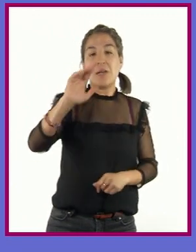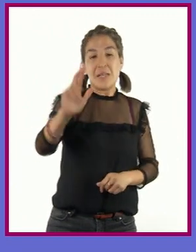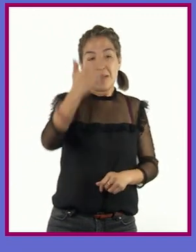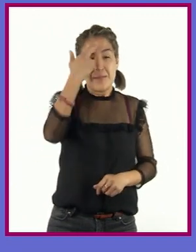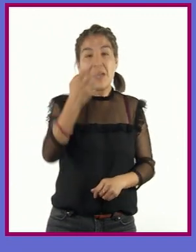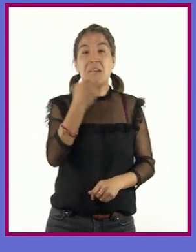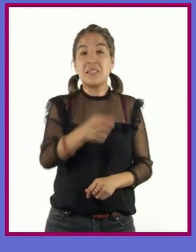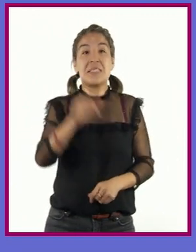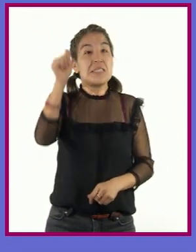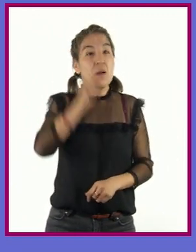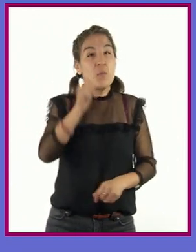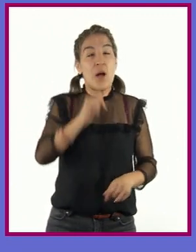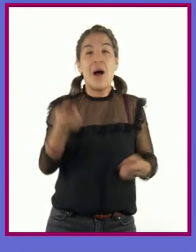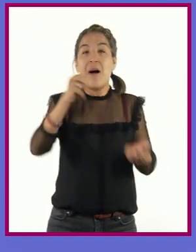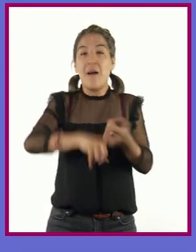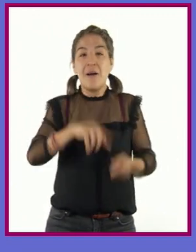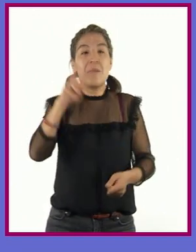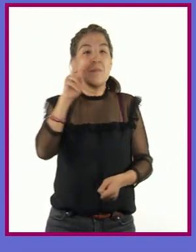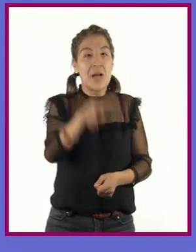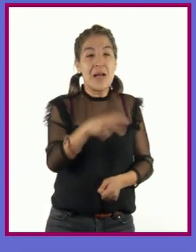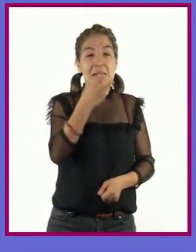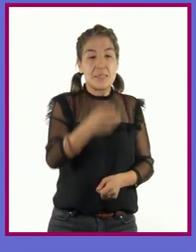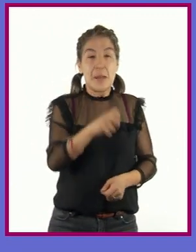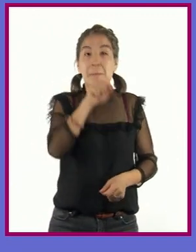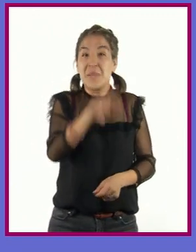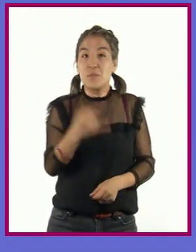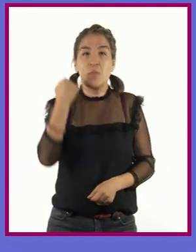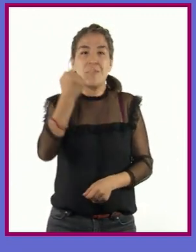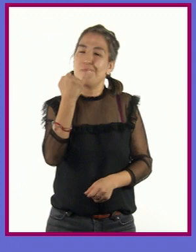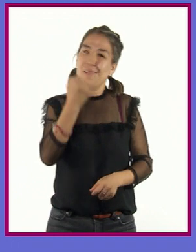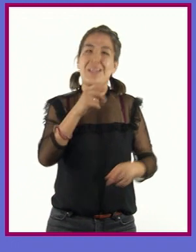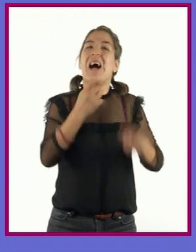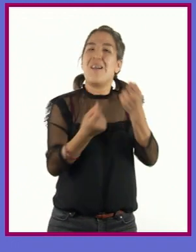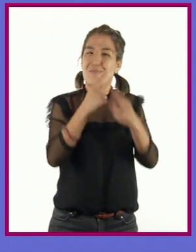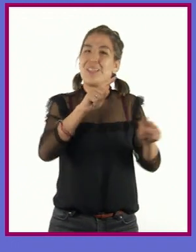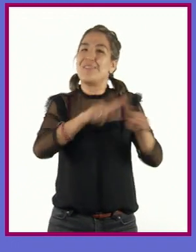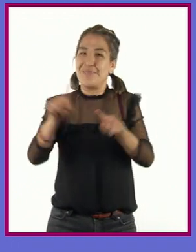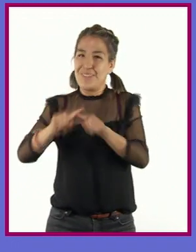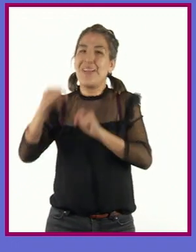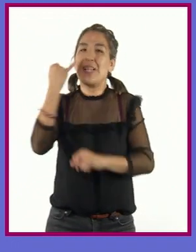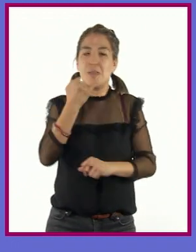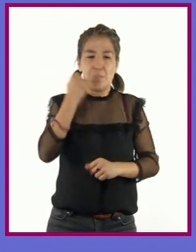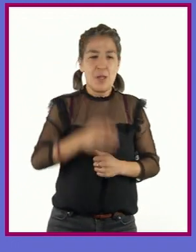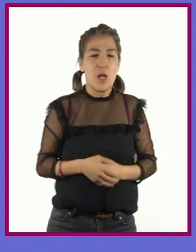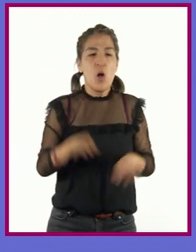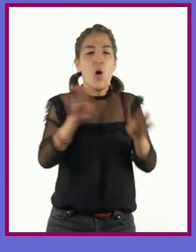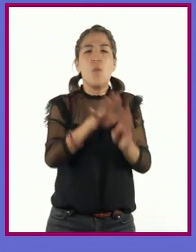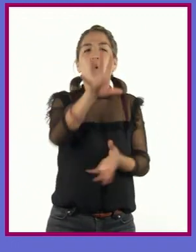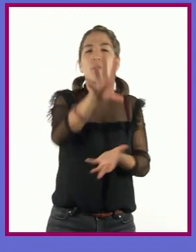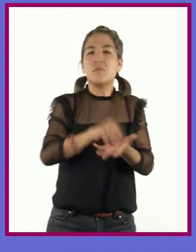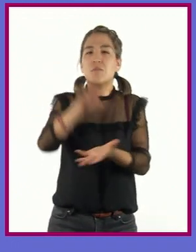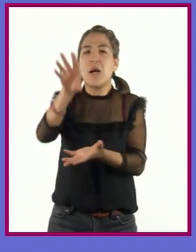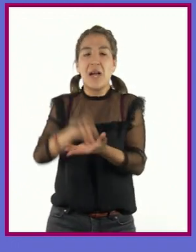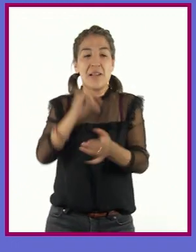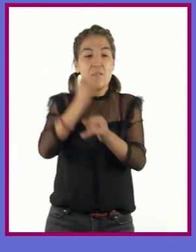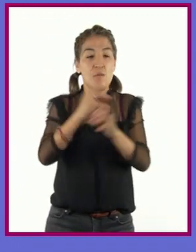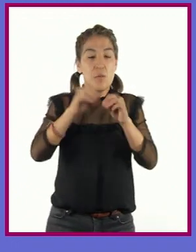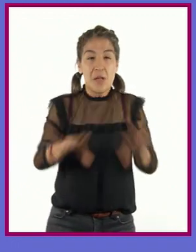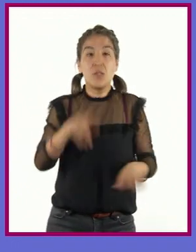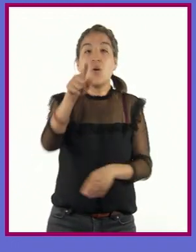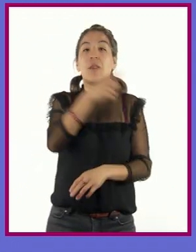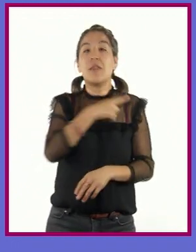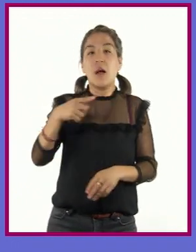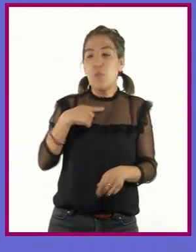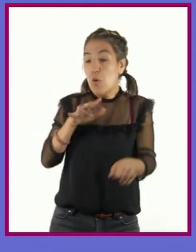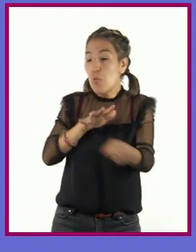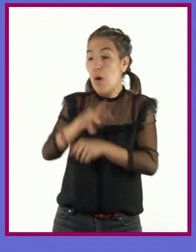que no siempre lo encontraremos en nuestro mismo idioma. Cobertura de la información. Si se buscará en un